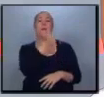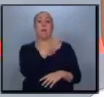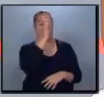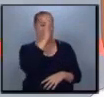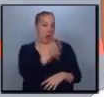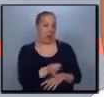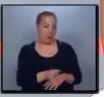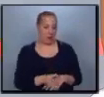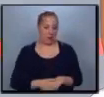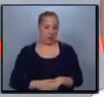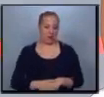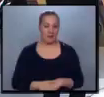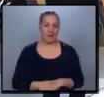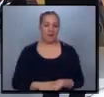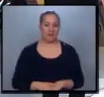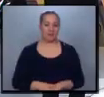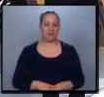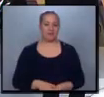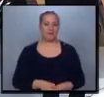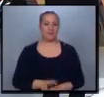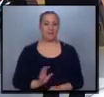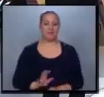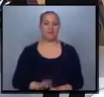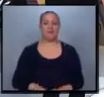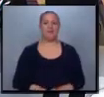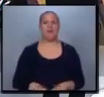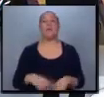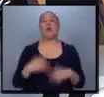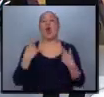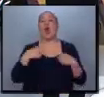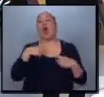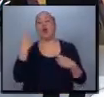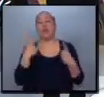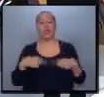este, pero la gente no vive. Le pasa otras cosas. Sí, sí. No, no son Gorodich, por ser.